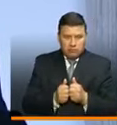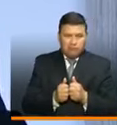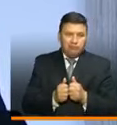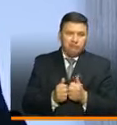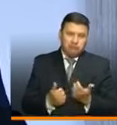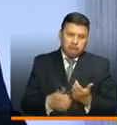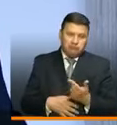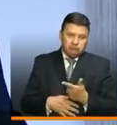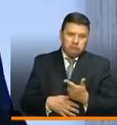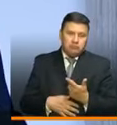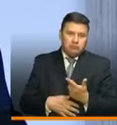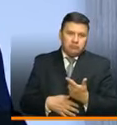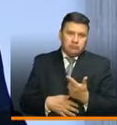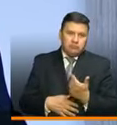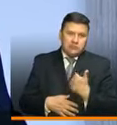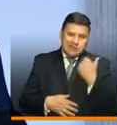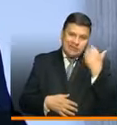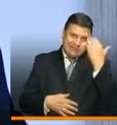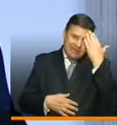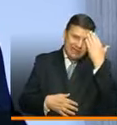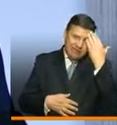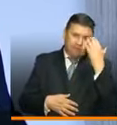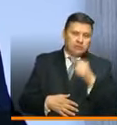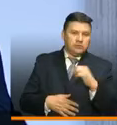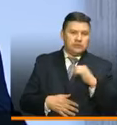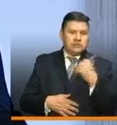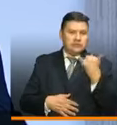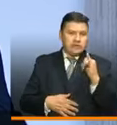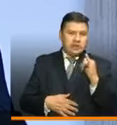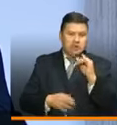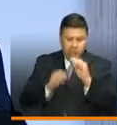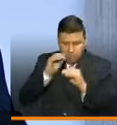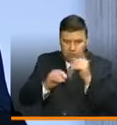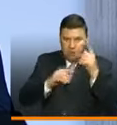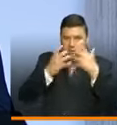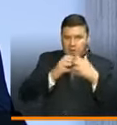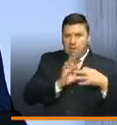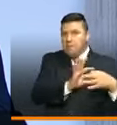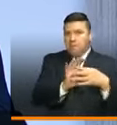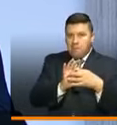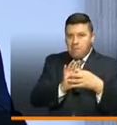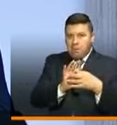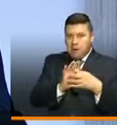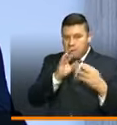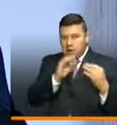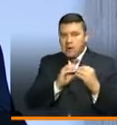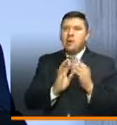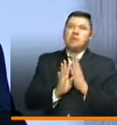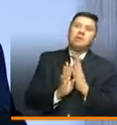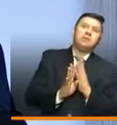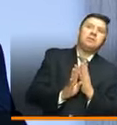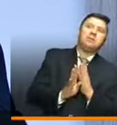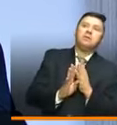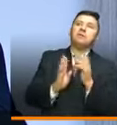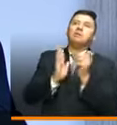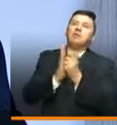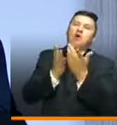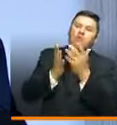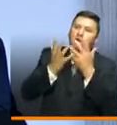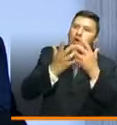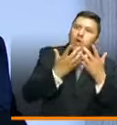ella, y sobre todo pues sabemos que su diseño tiene ya varias empresas que están haciendo línea, todas pidiéndonos los detalles.